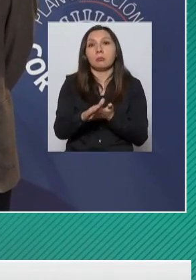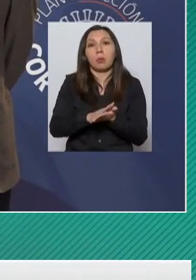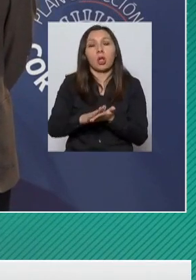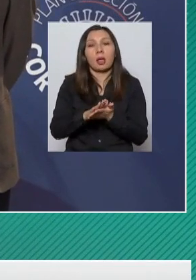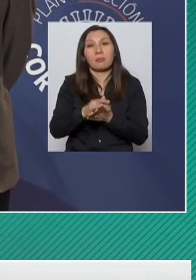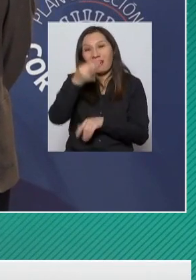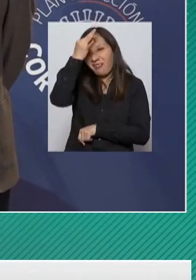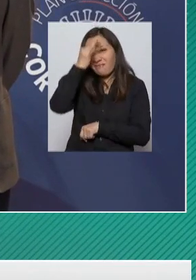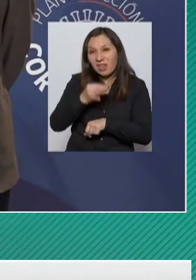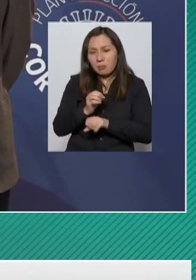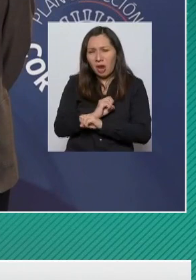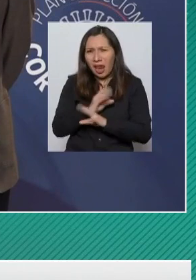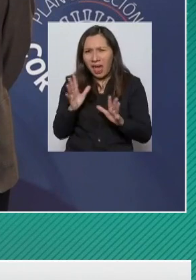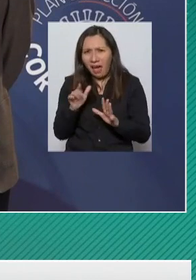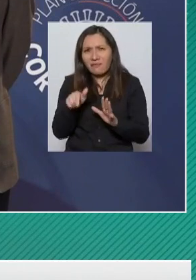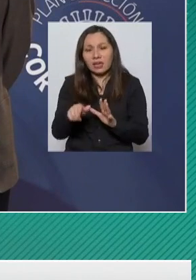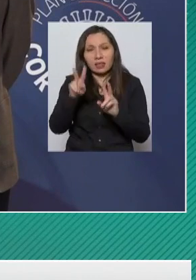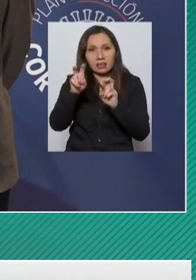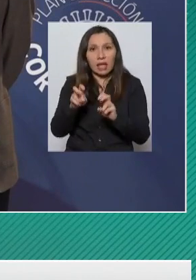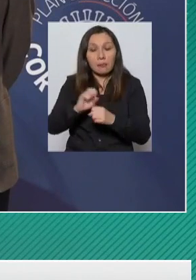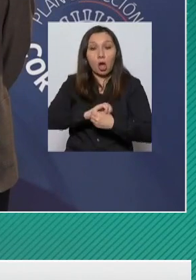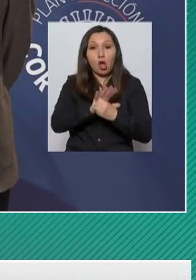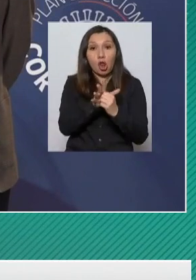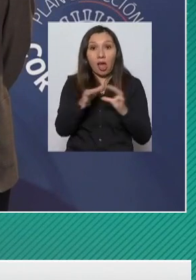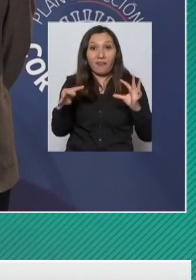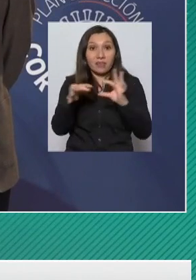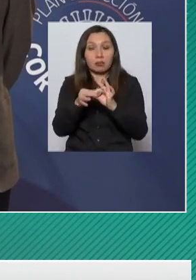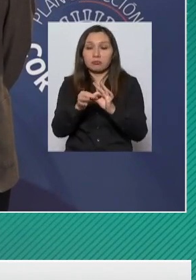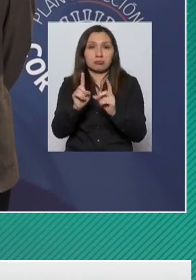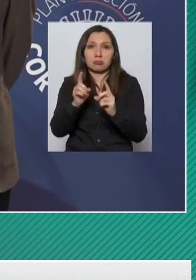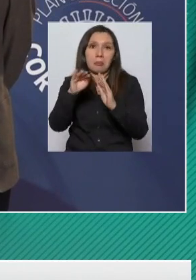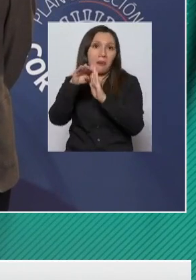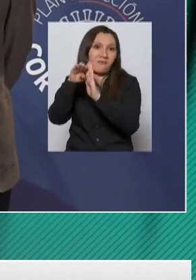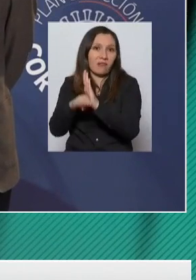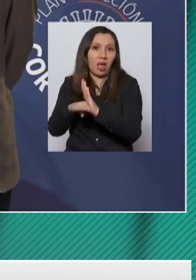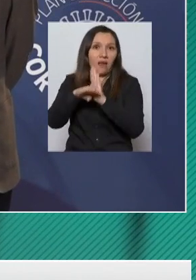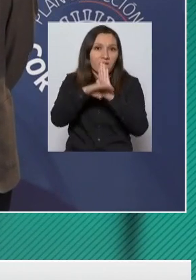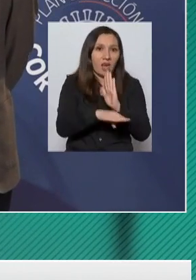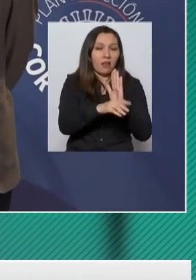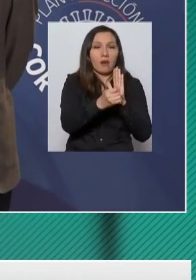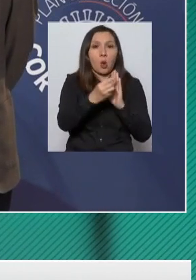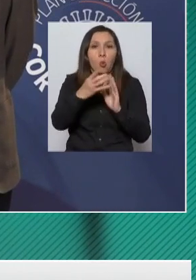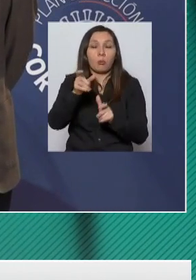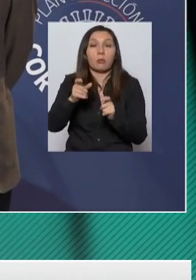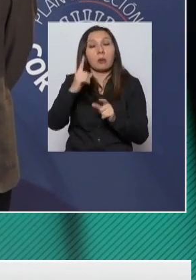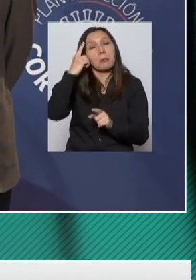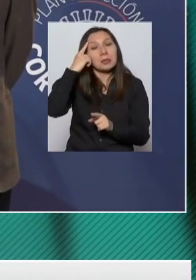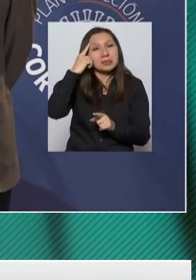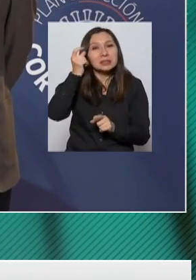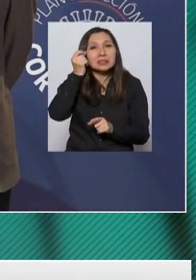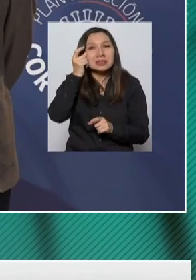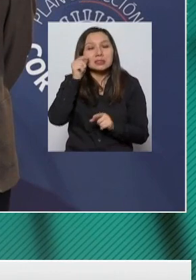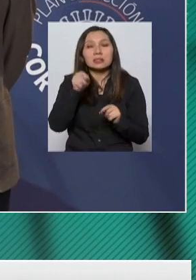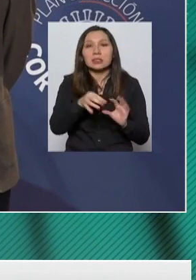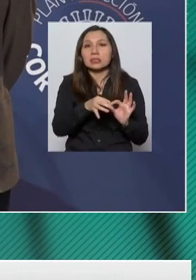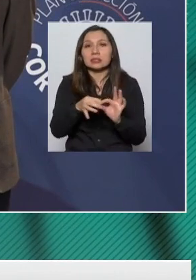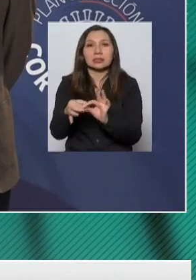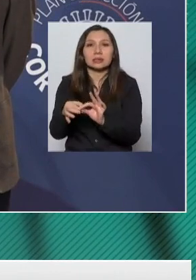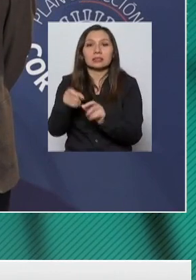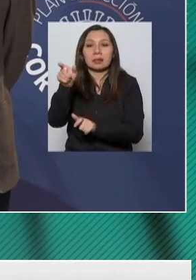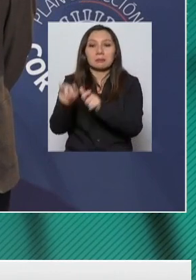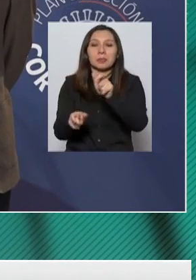enfermos graves asociados a coronavirus se va a derrumbar si consideramos en el denominador estos